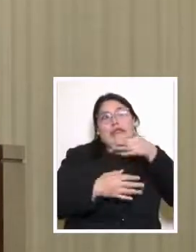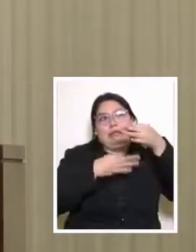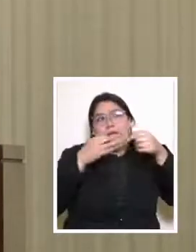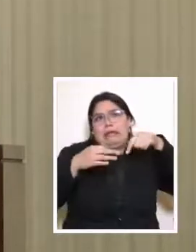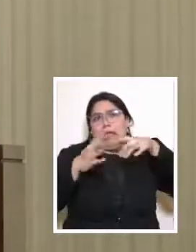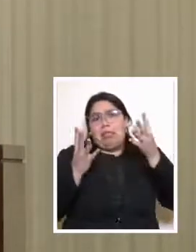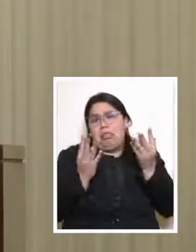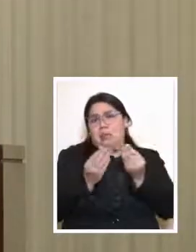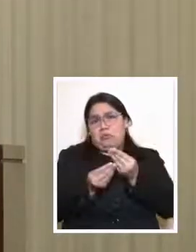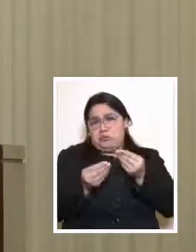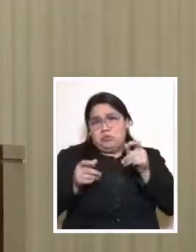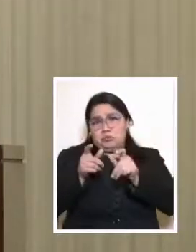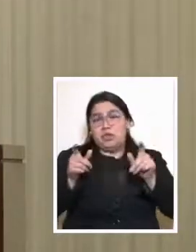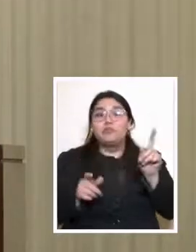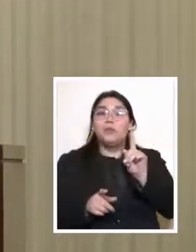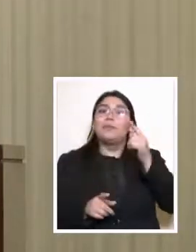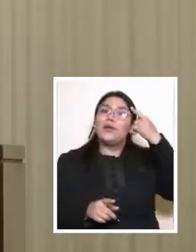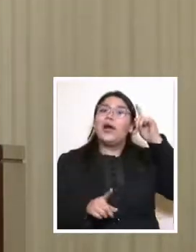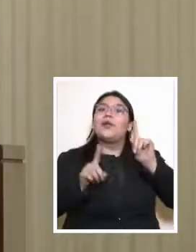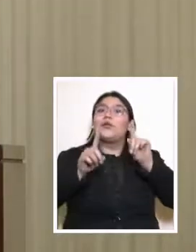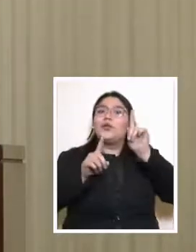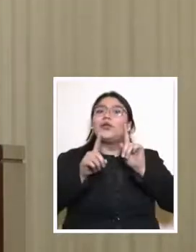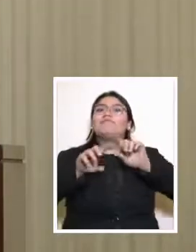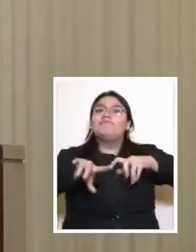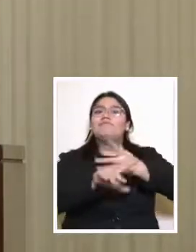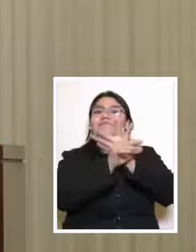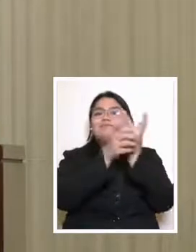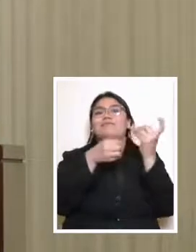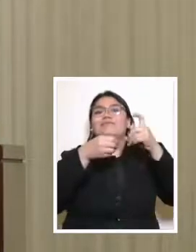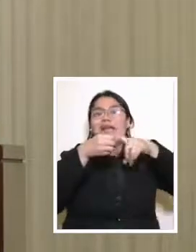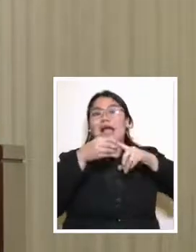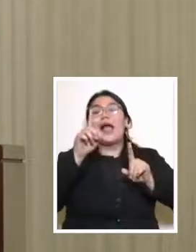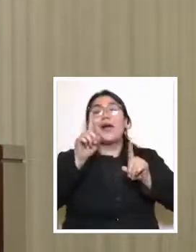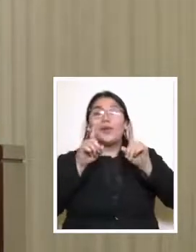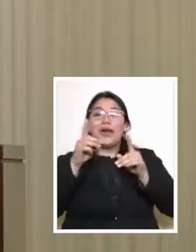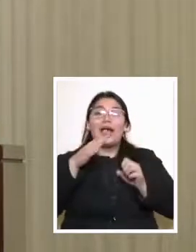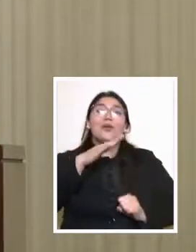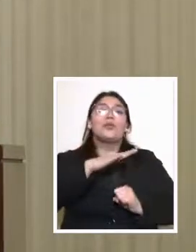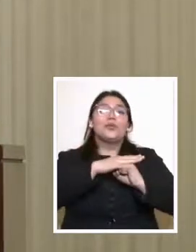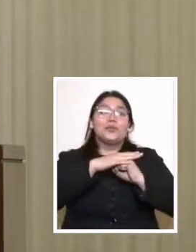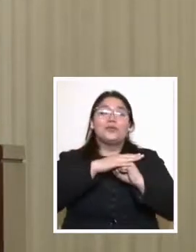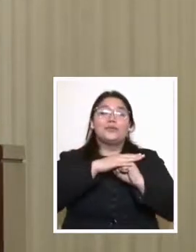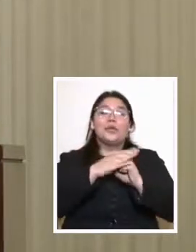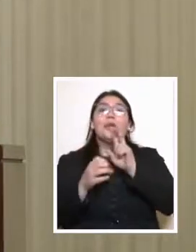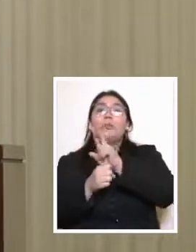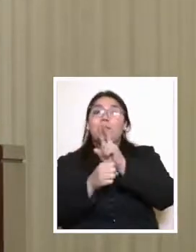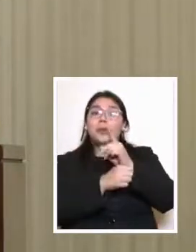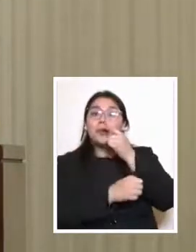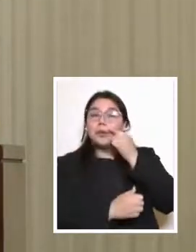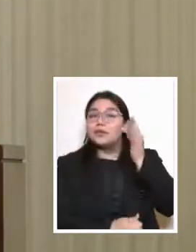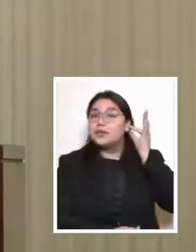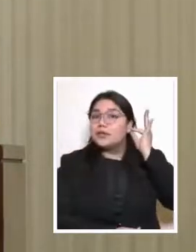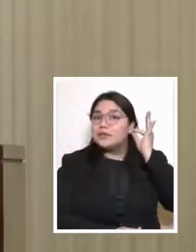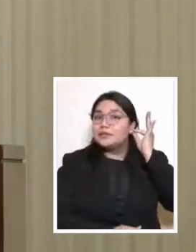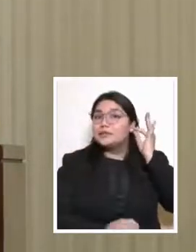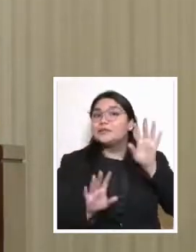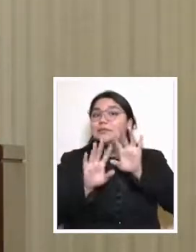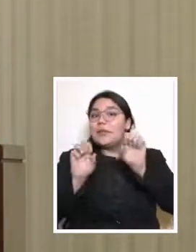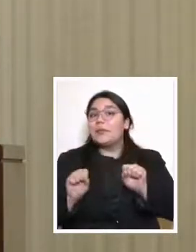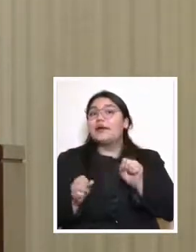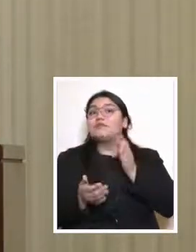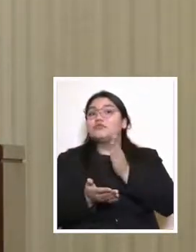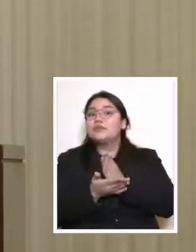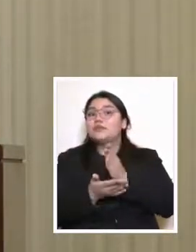acá, pero hay muchas personas que nos siguen a través de streaming, así que a todas las autoridades y profesoras y profesores de los sistemas escolares de los